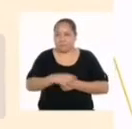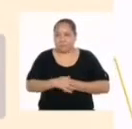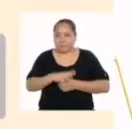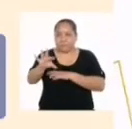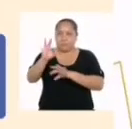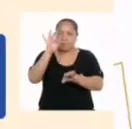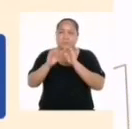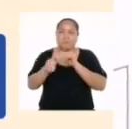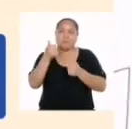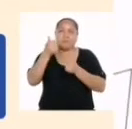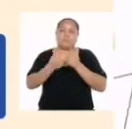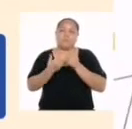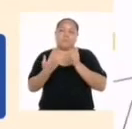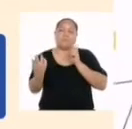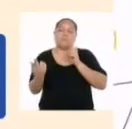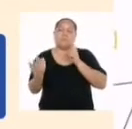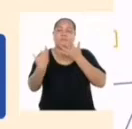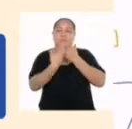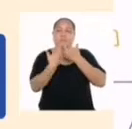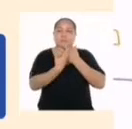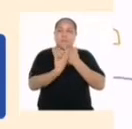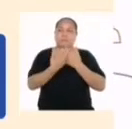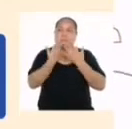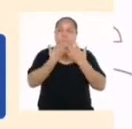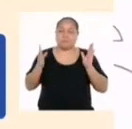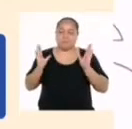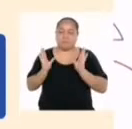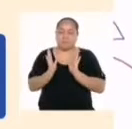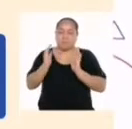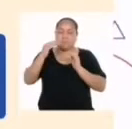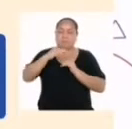Primero determinamos la relación entre los elementos del